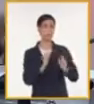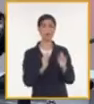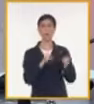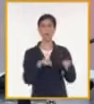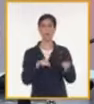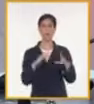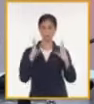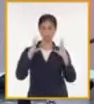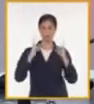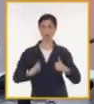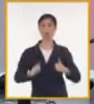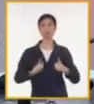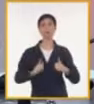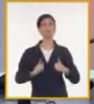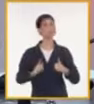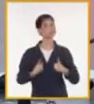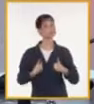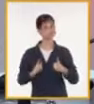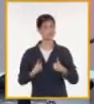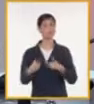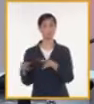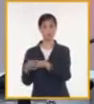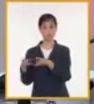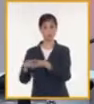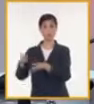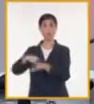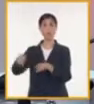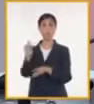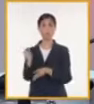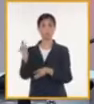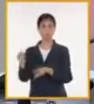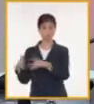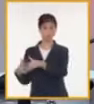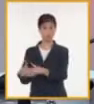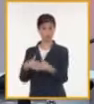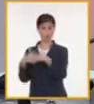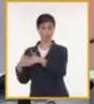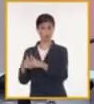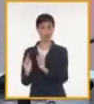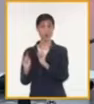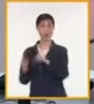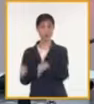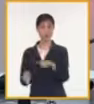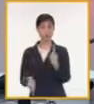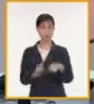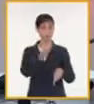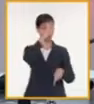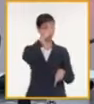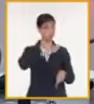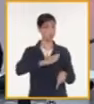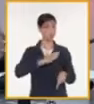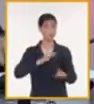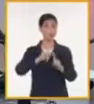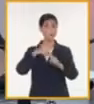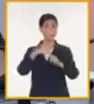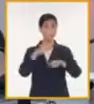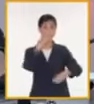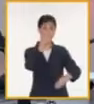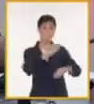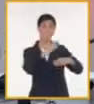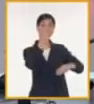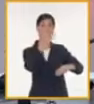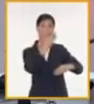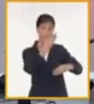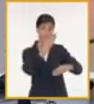estos últimos que están en el mismo momento en que arrecian las medidas de bloqueo contra nuestro país y todo accionar